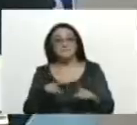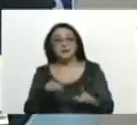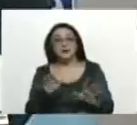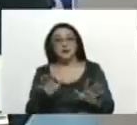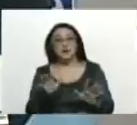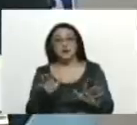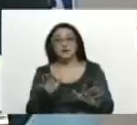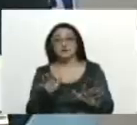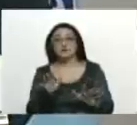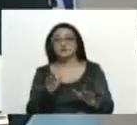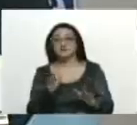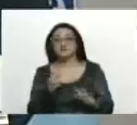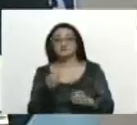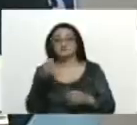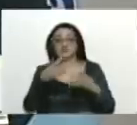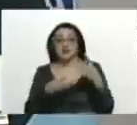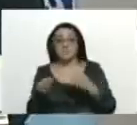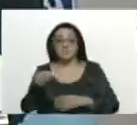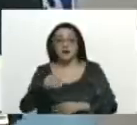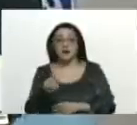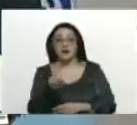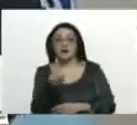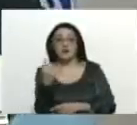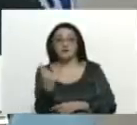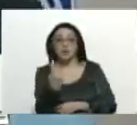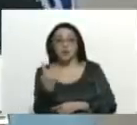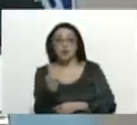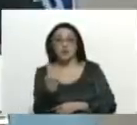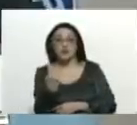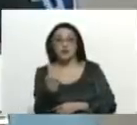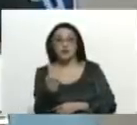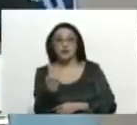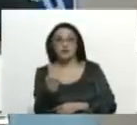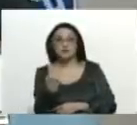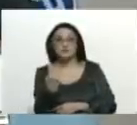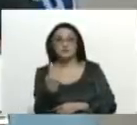infinitamente más porque no son ellos los únicos obviamente